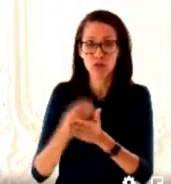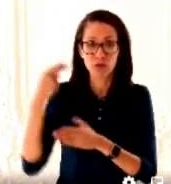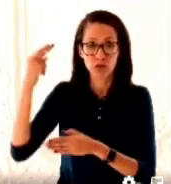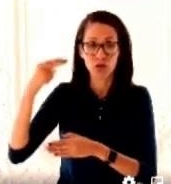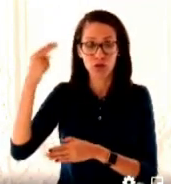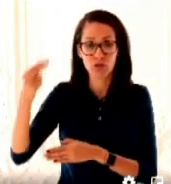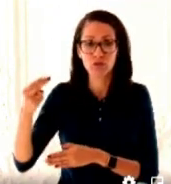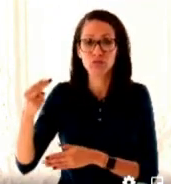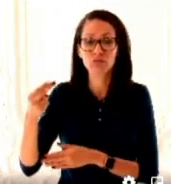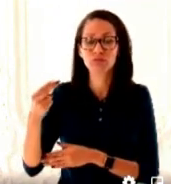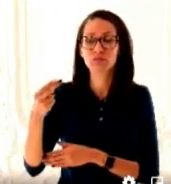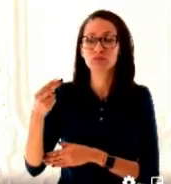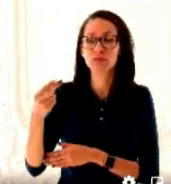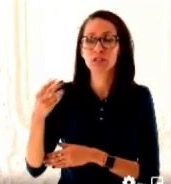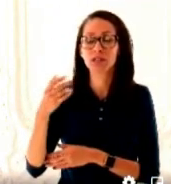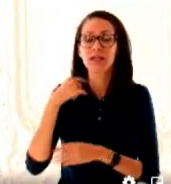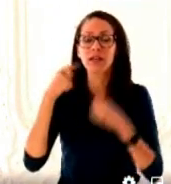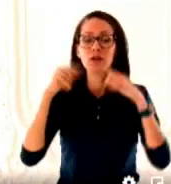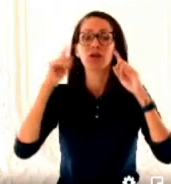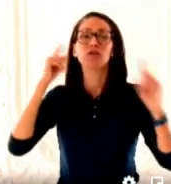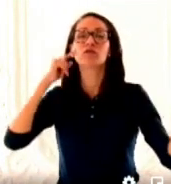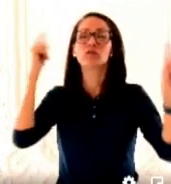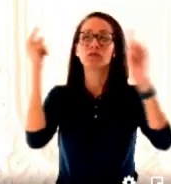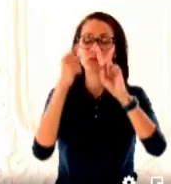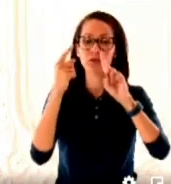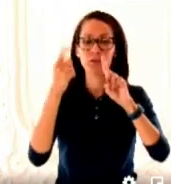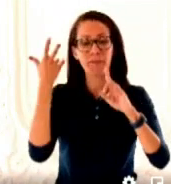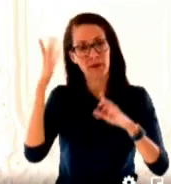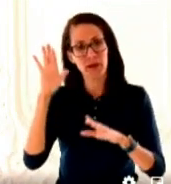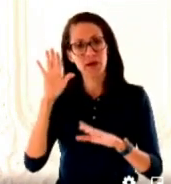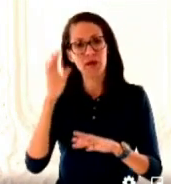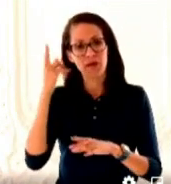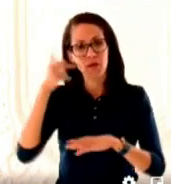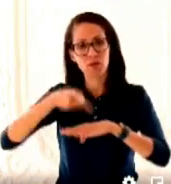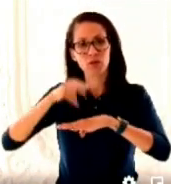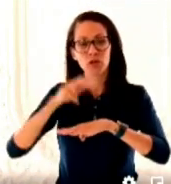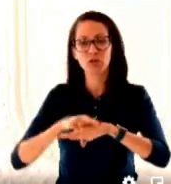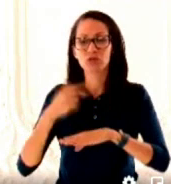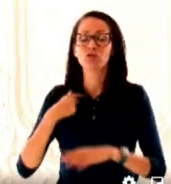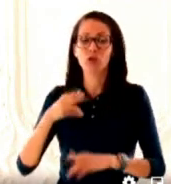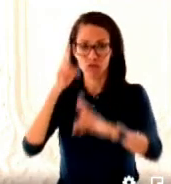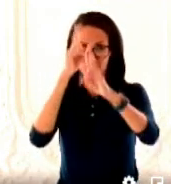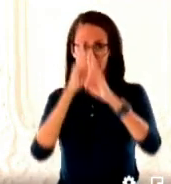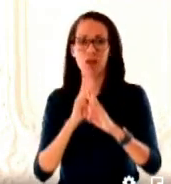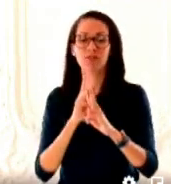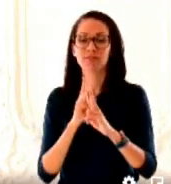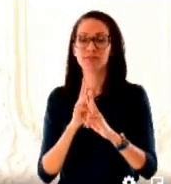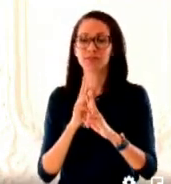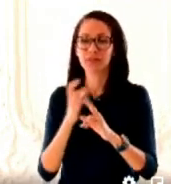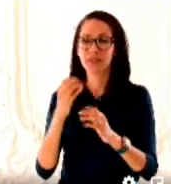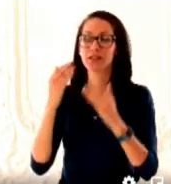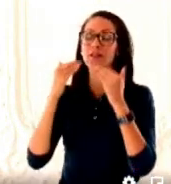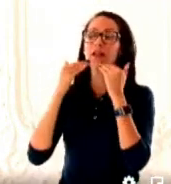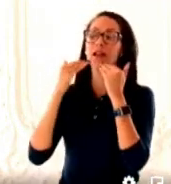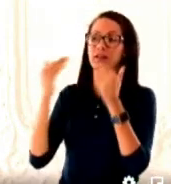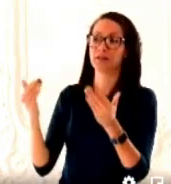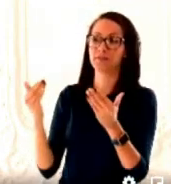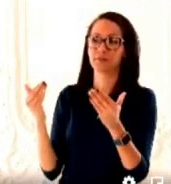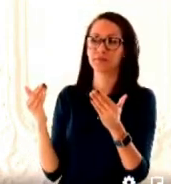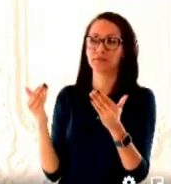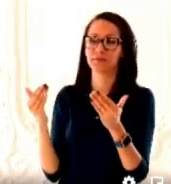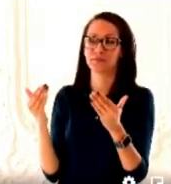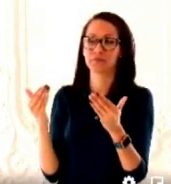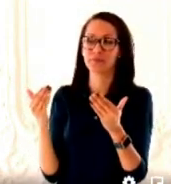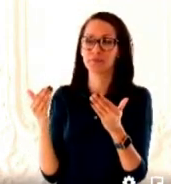que realmente logre su visión y su misión para Puerto Rico. Estoy honrado y le quiero dar las gracias también a